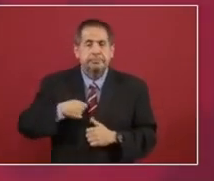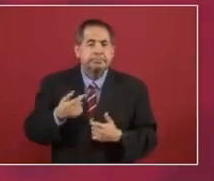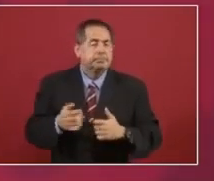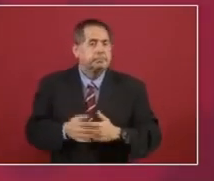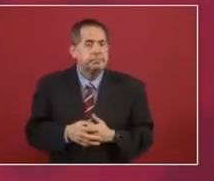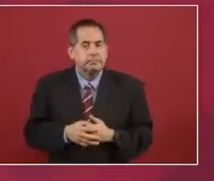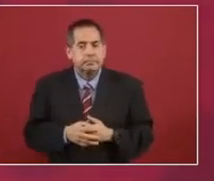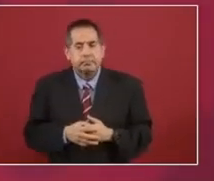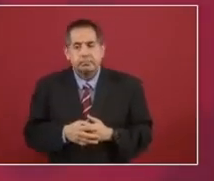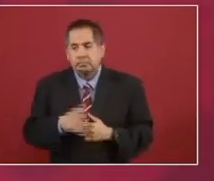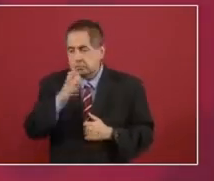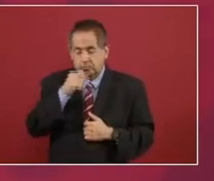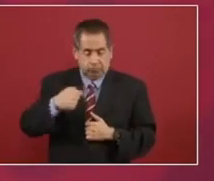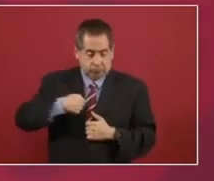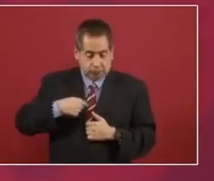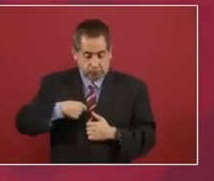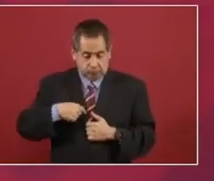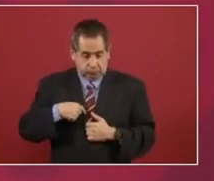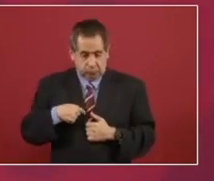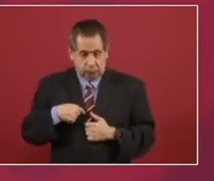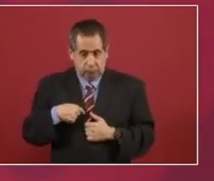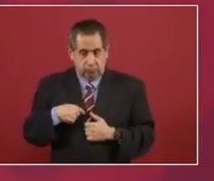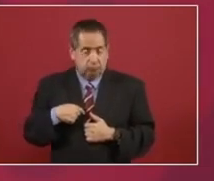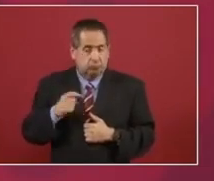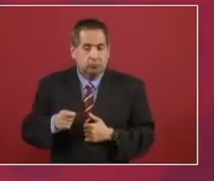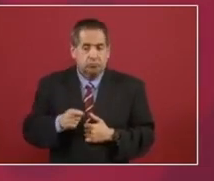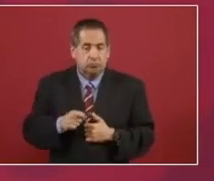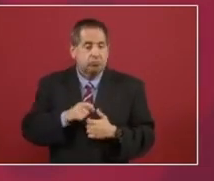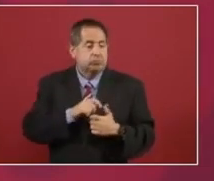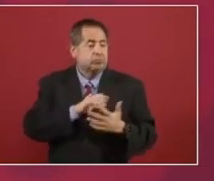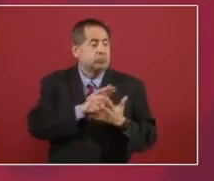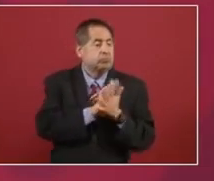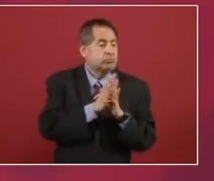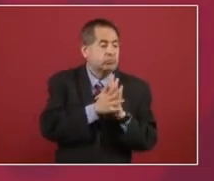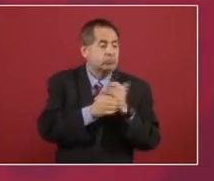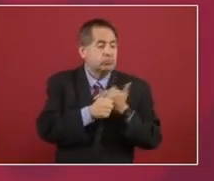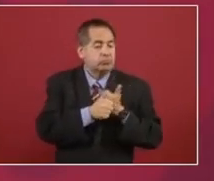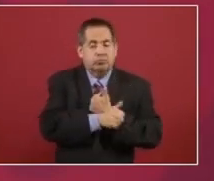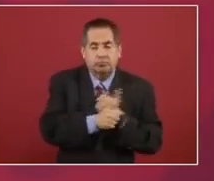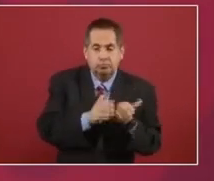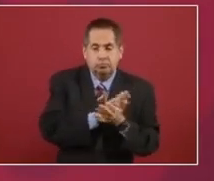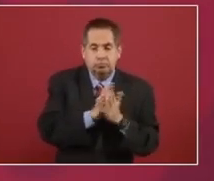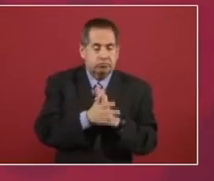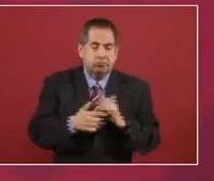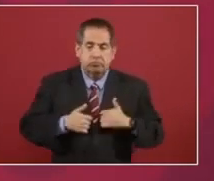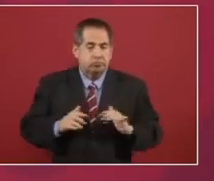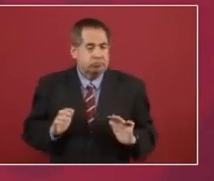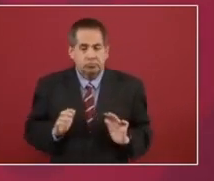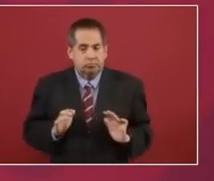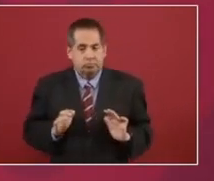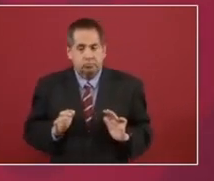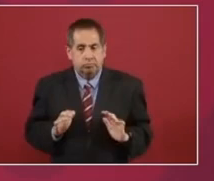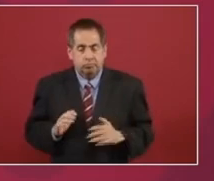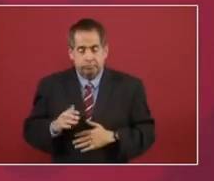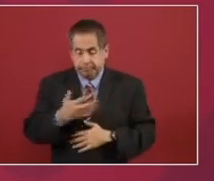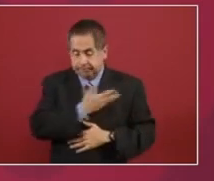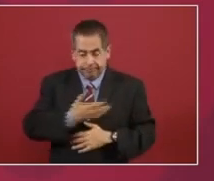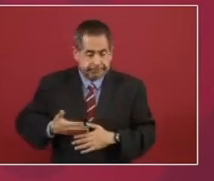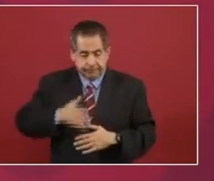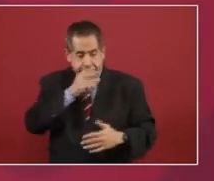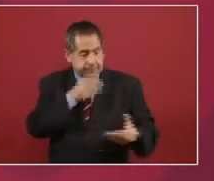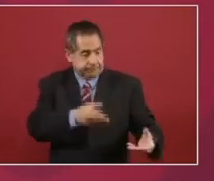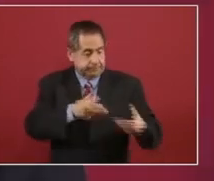puedo convertirme en cómplice. El presidente no